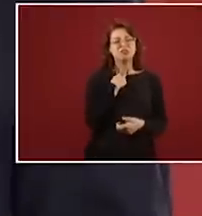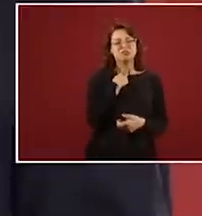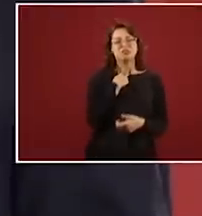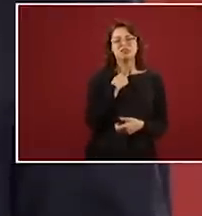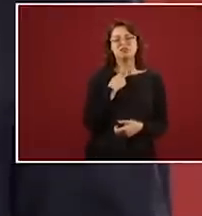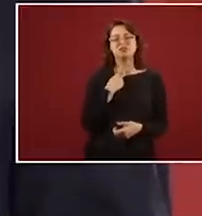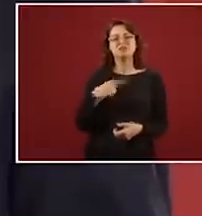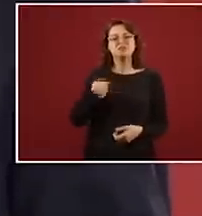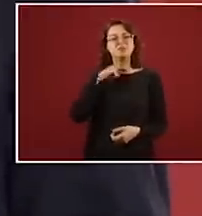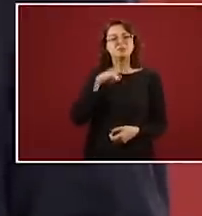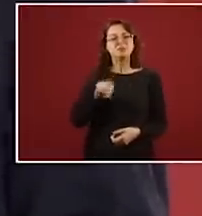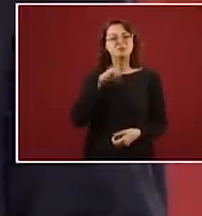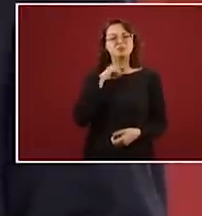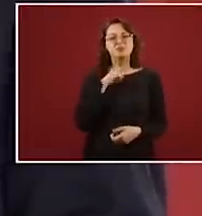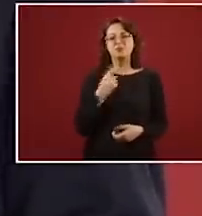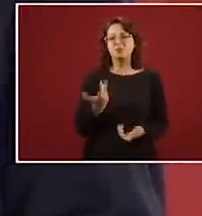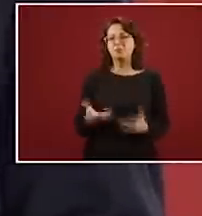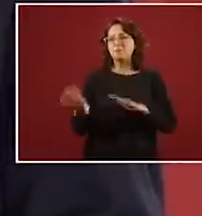para lo básico,